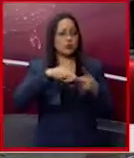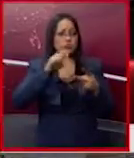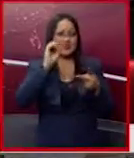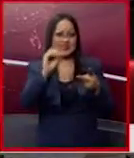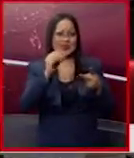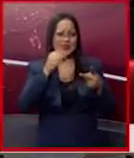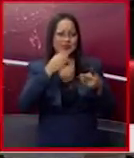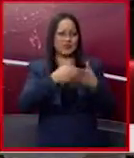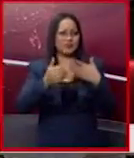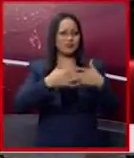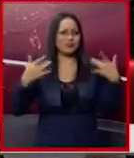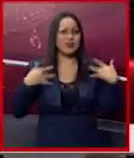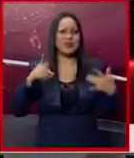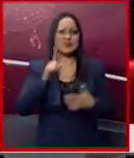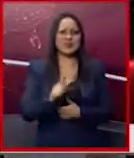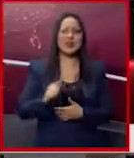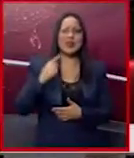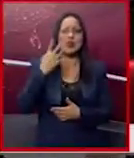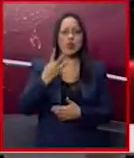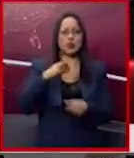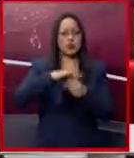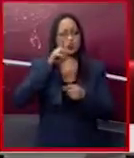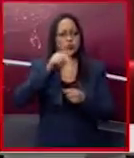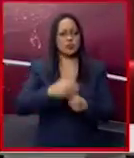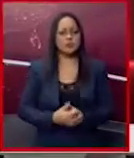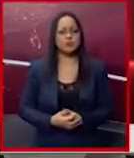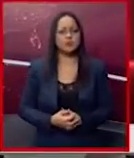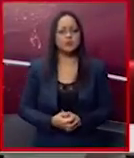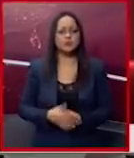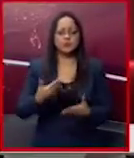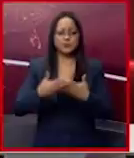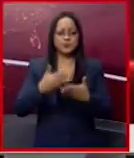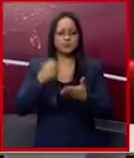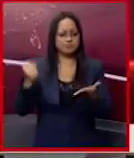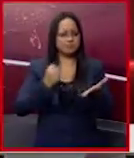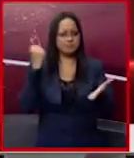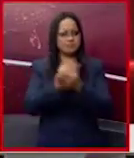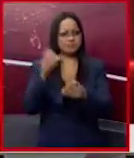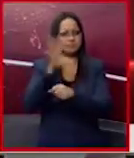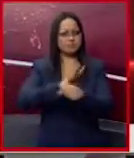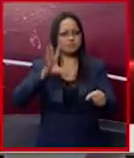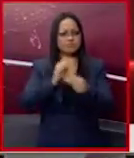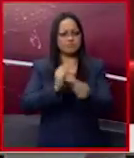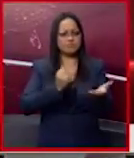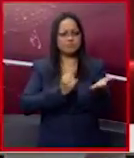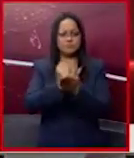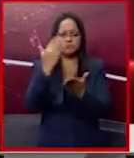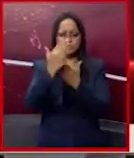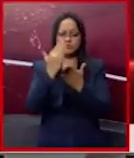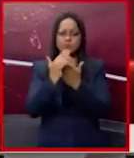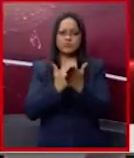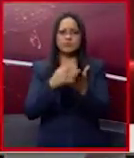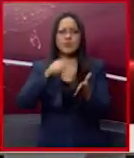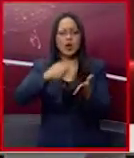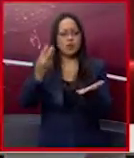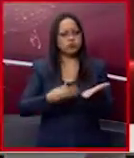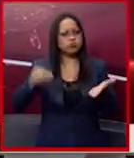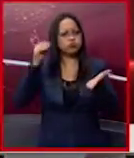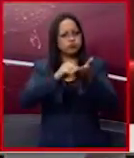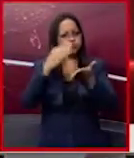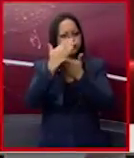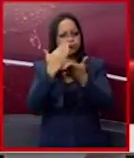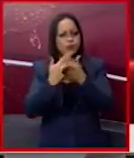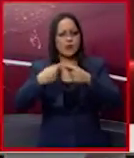abstenciones y 74 en contra. Aprobado en lo general y en lo particular el proyecto de decreto por el que se reforman, adicionan